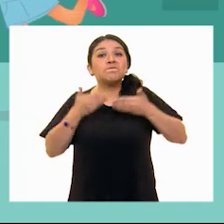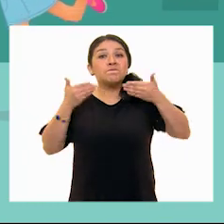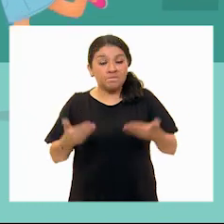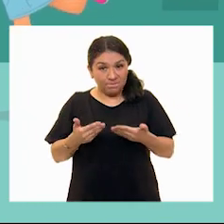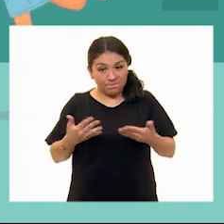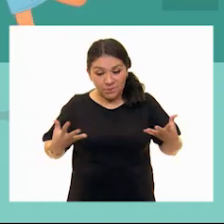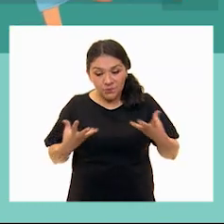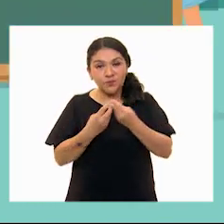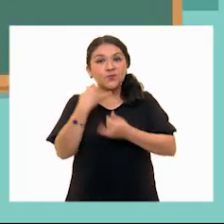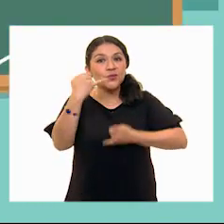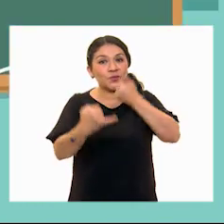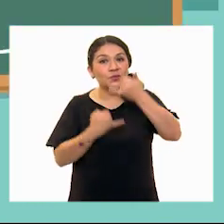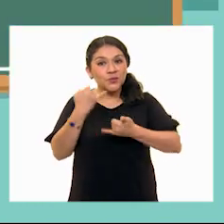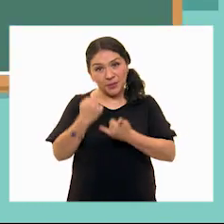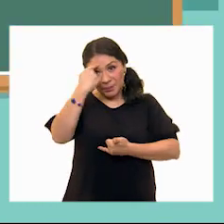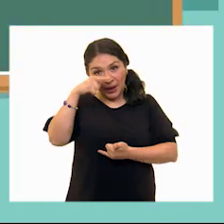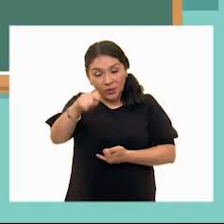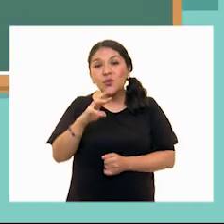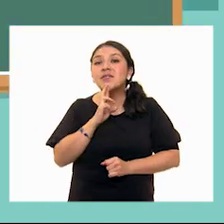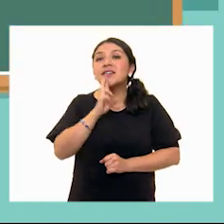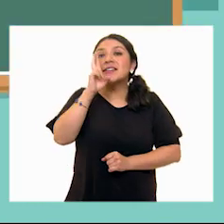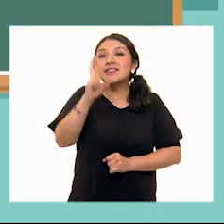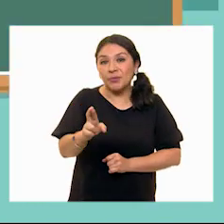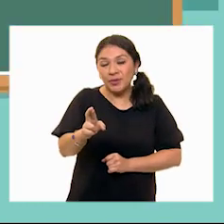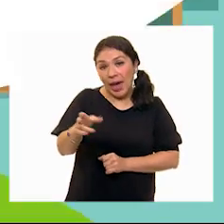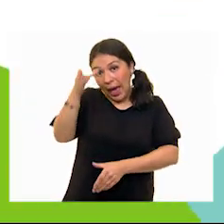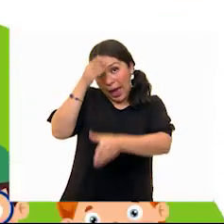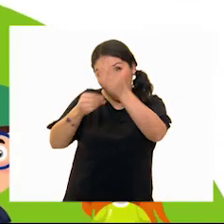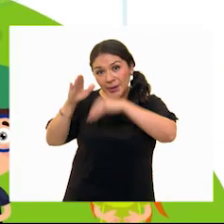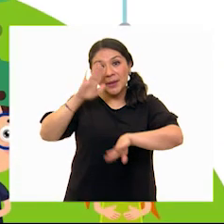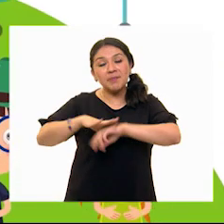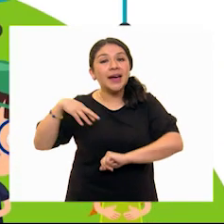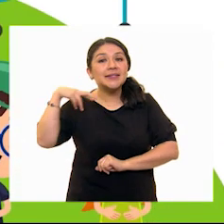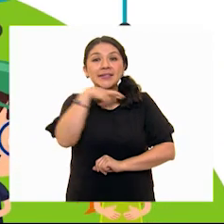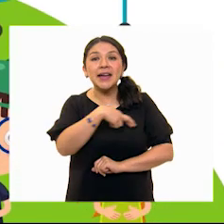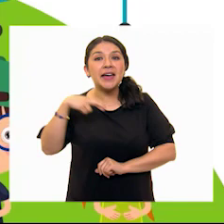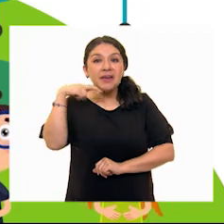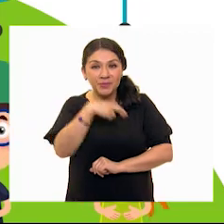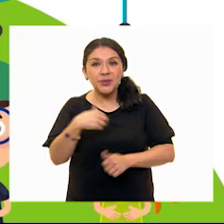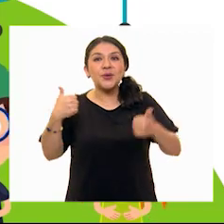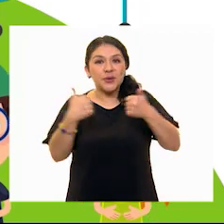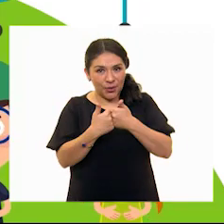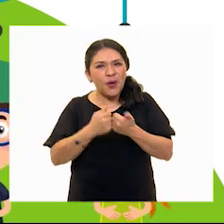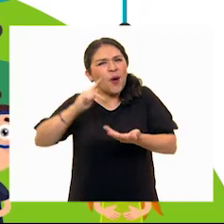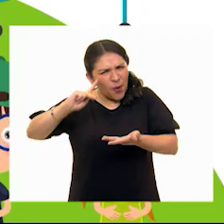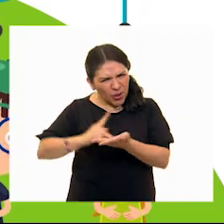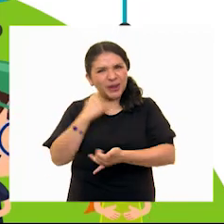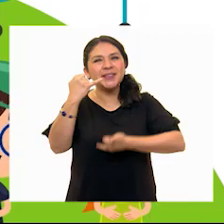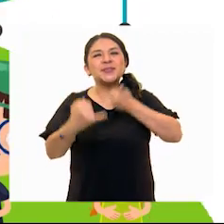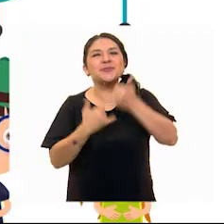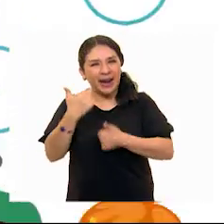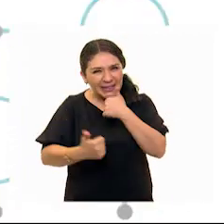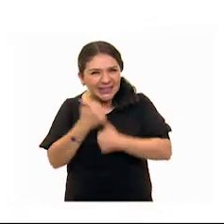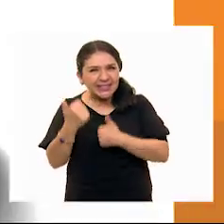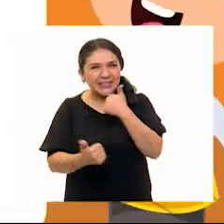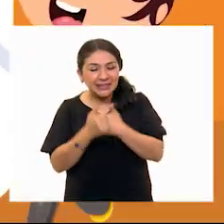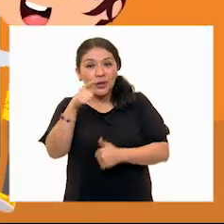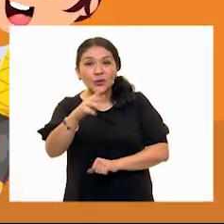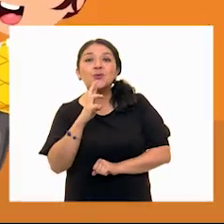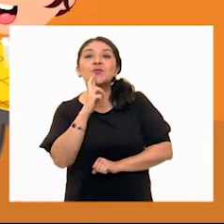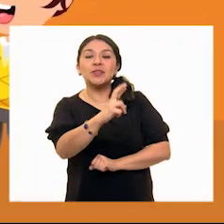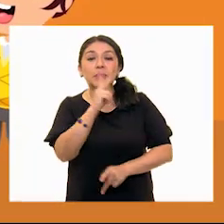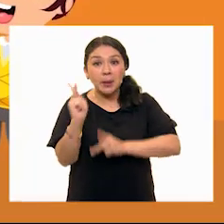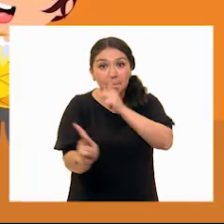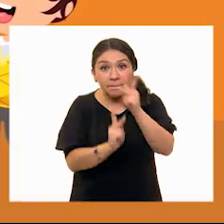Momento de jugar, tiempo de contestar. Aprende rápido y vuelve a jugar. Responde